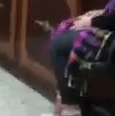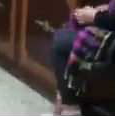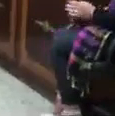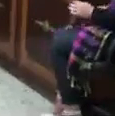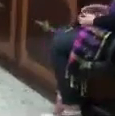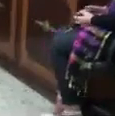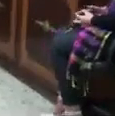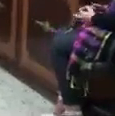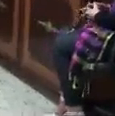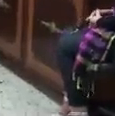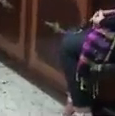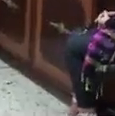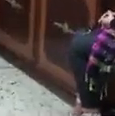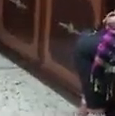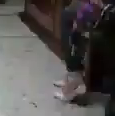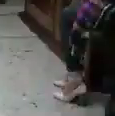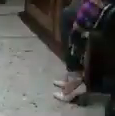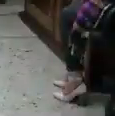Muchas gracias por la observación.